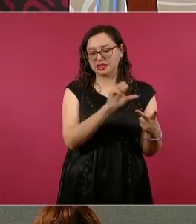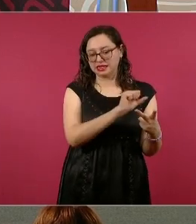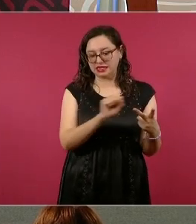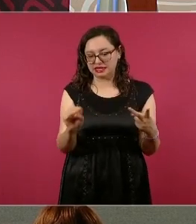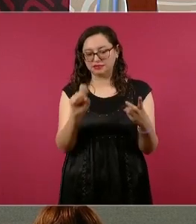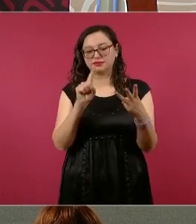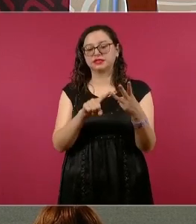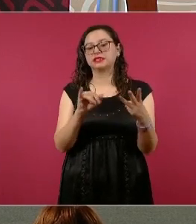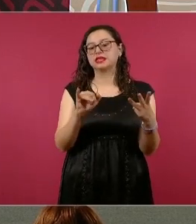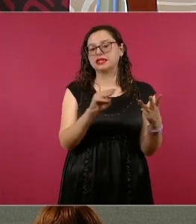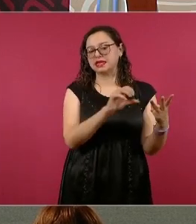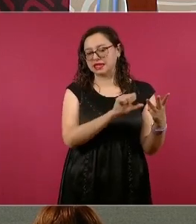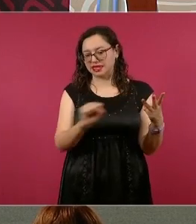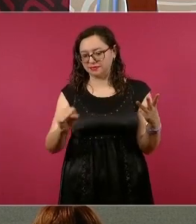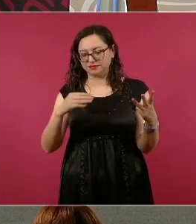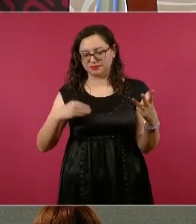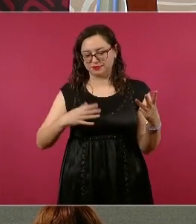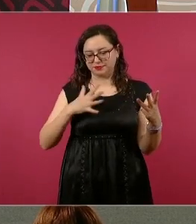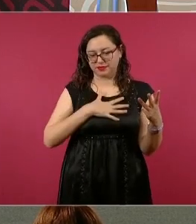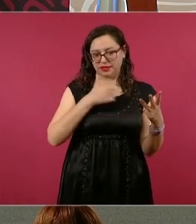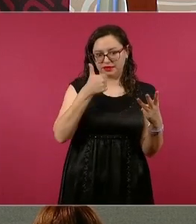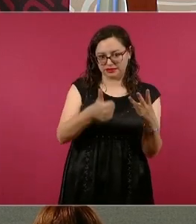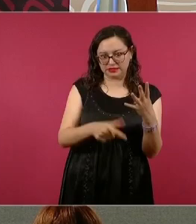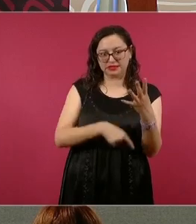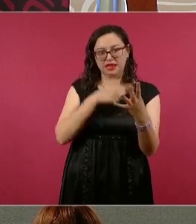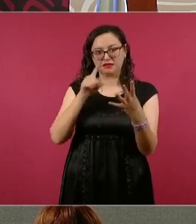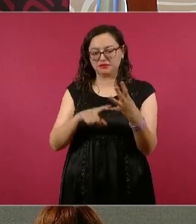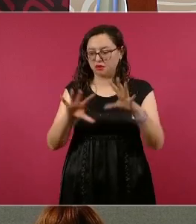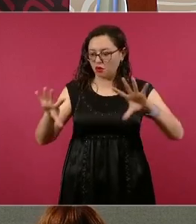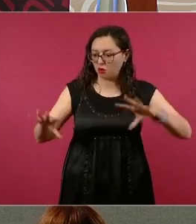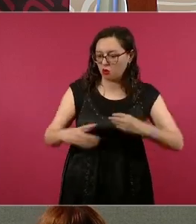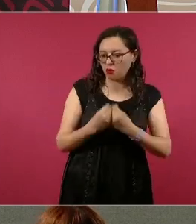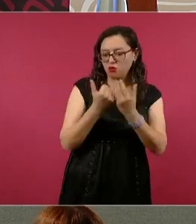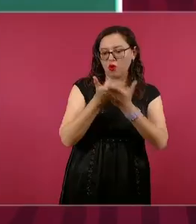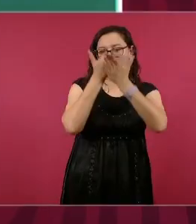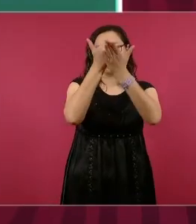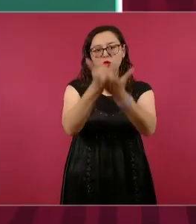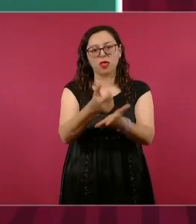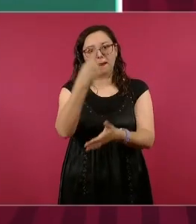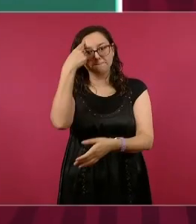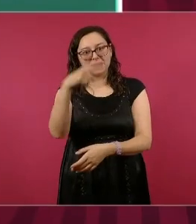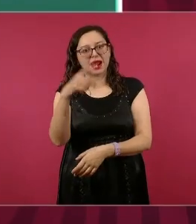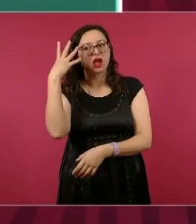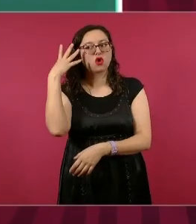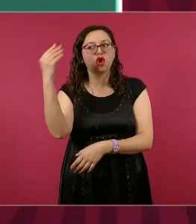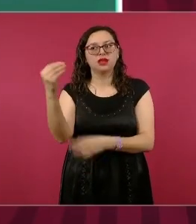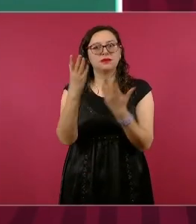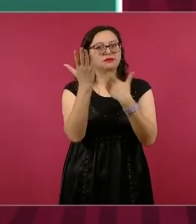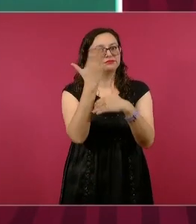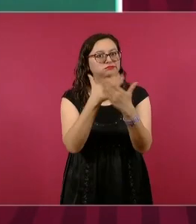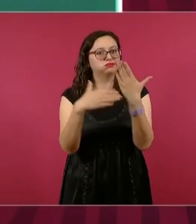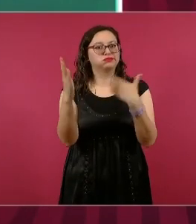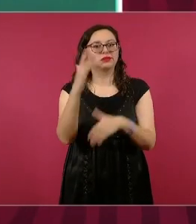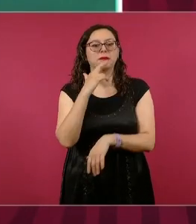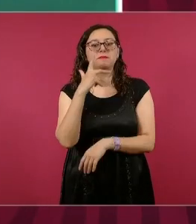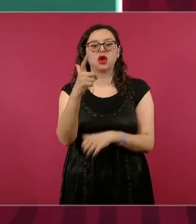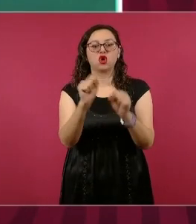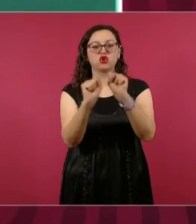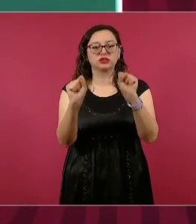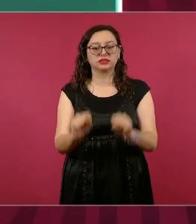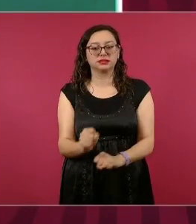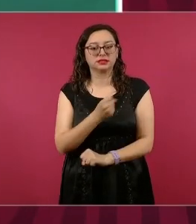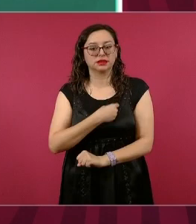del propio IMSS Bienestar, que tanto han abonado a mejorar el sistema de salud en Colima. Hemos avanzado